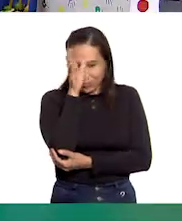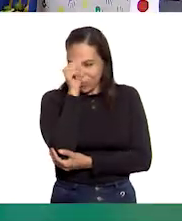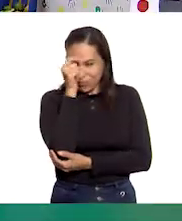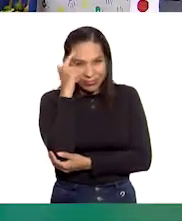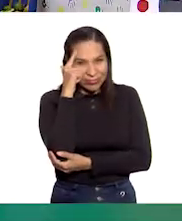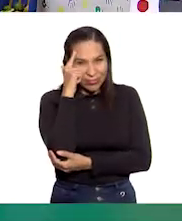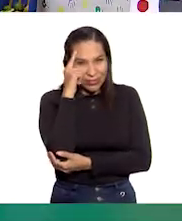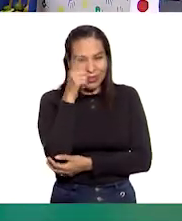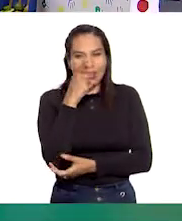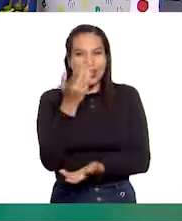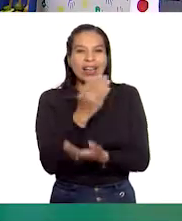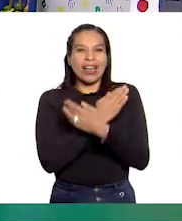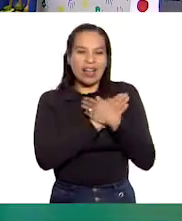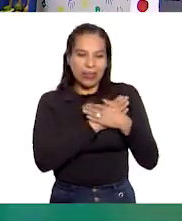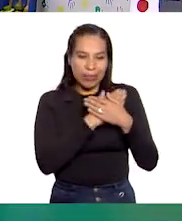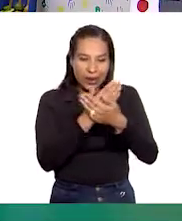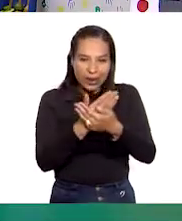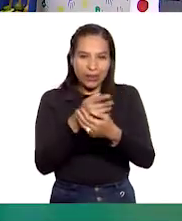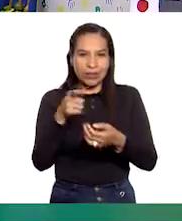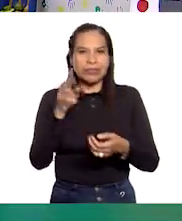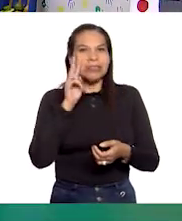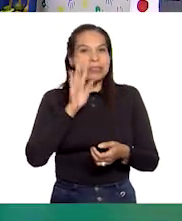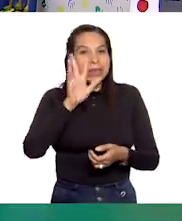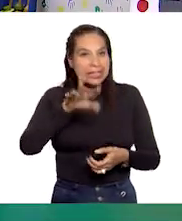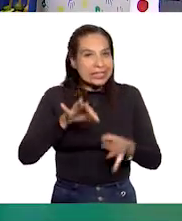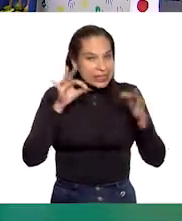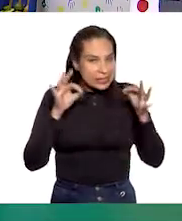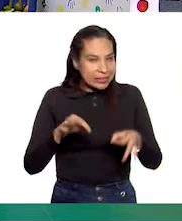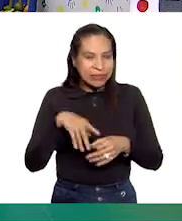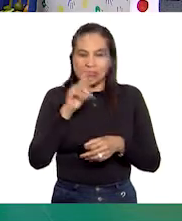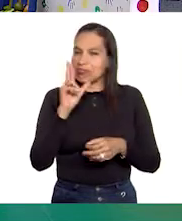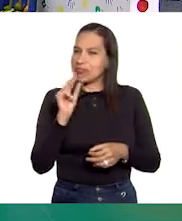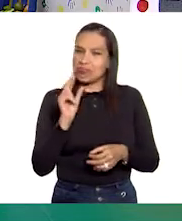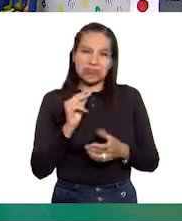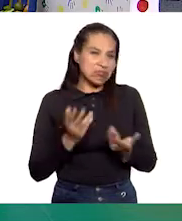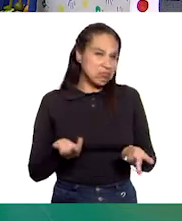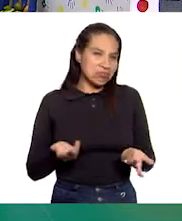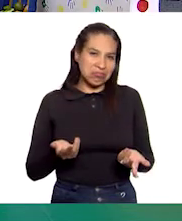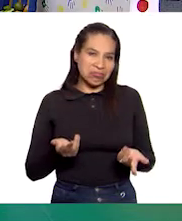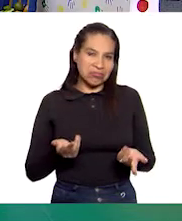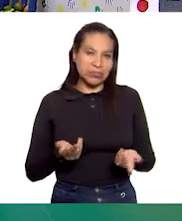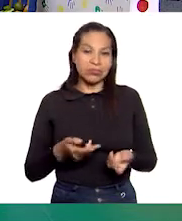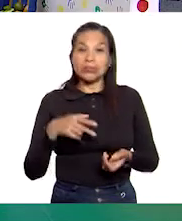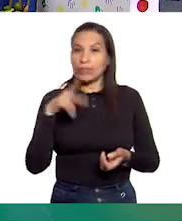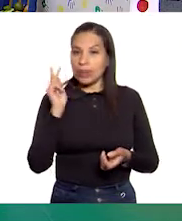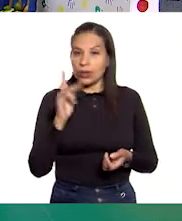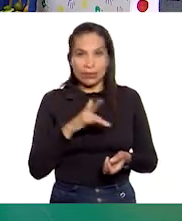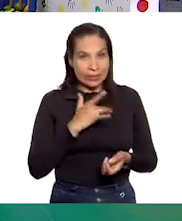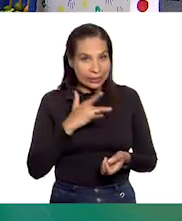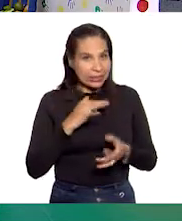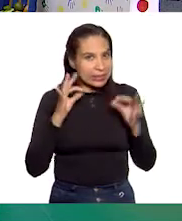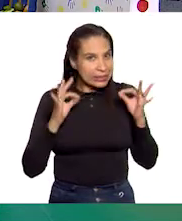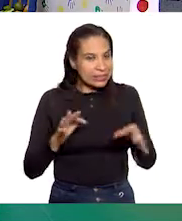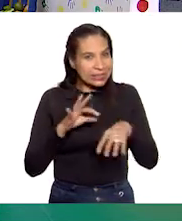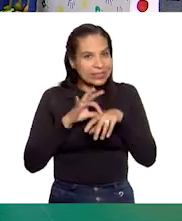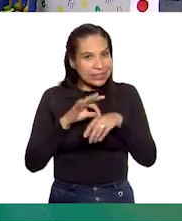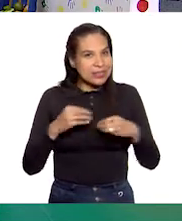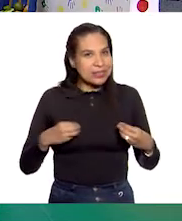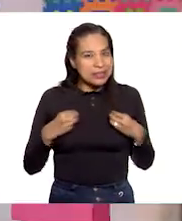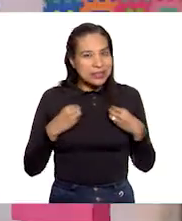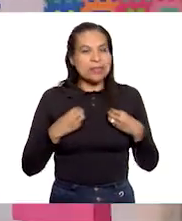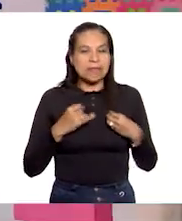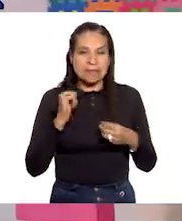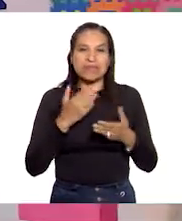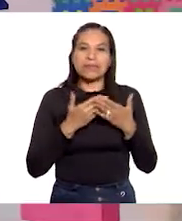No lo puedes recordar. Como el abrazo virtual, es algo que parece real, pero no lo es. Sin embargo, se siente real.